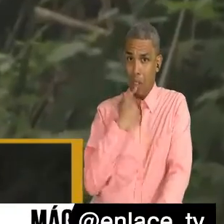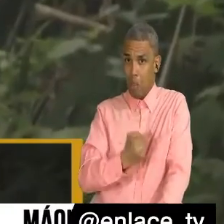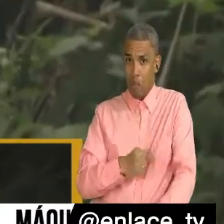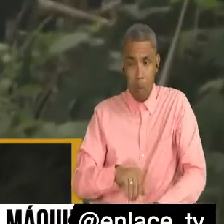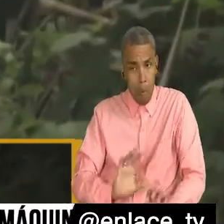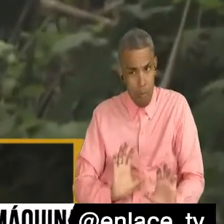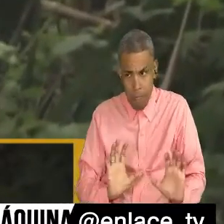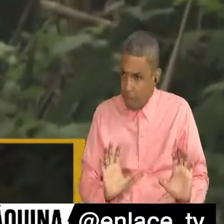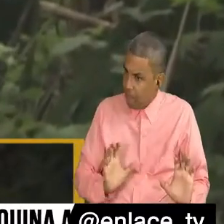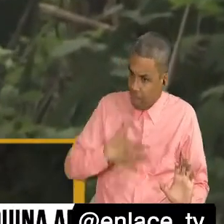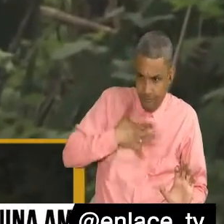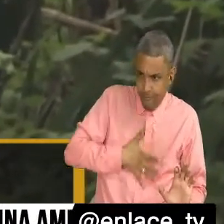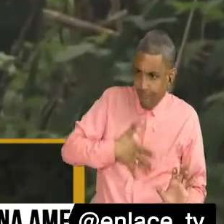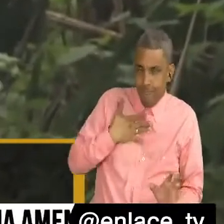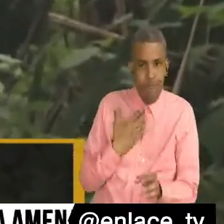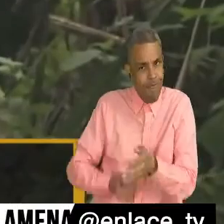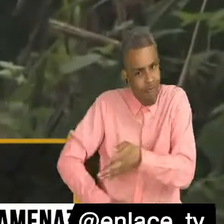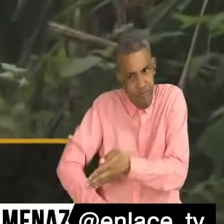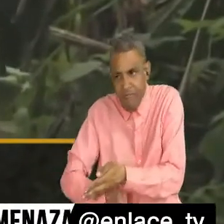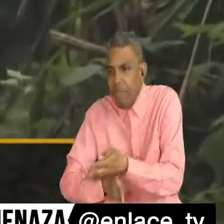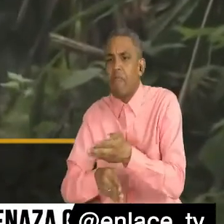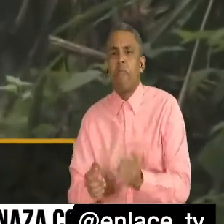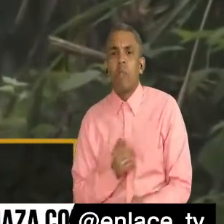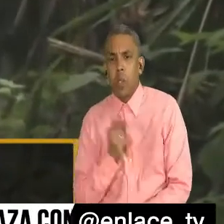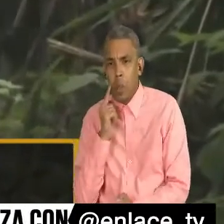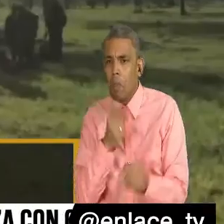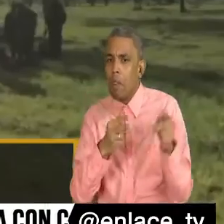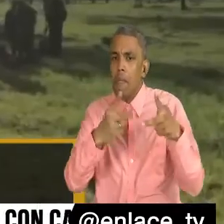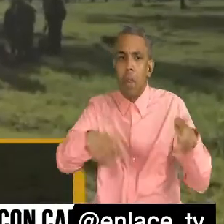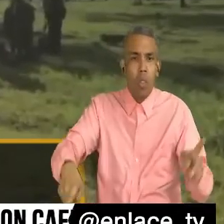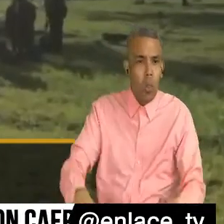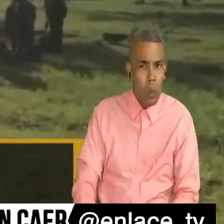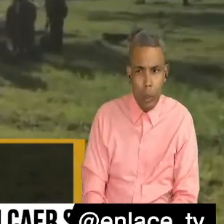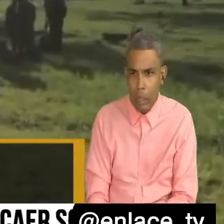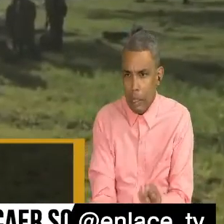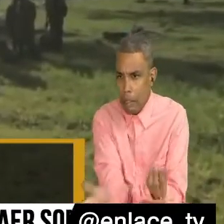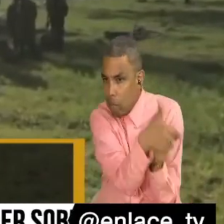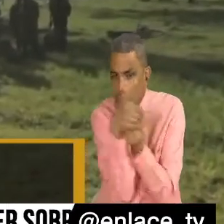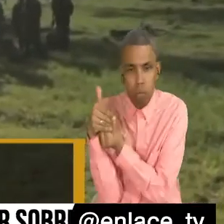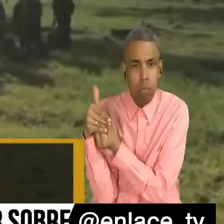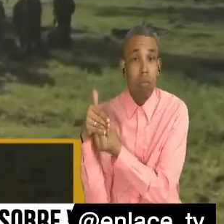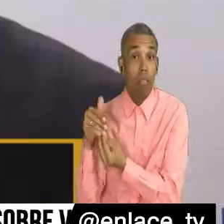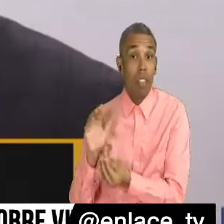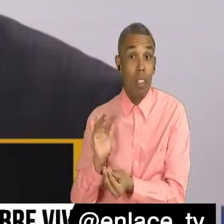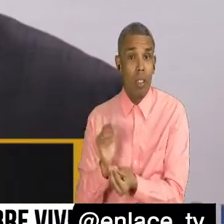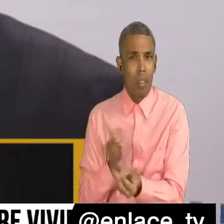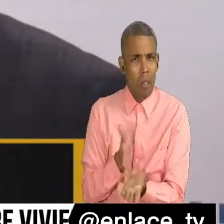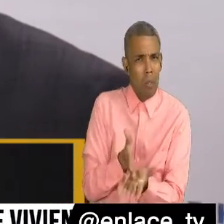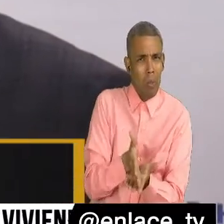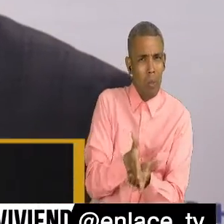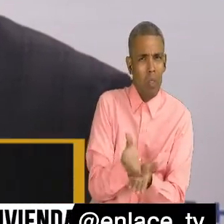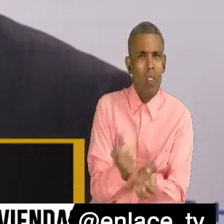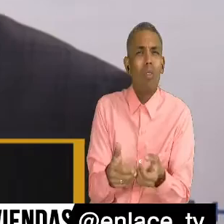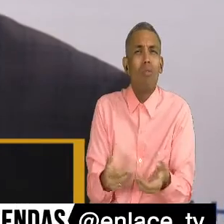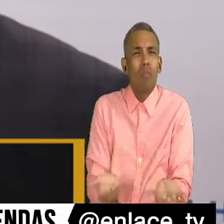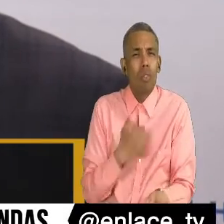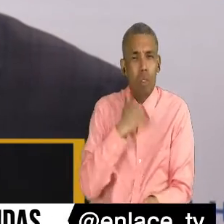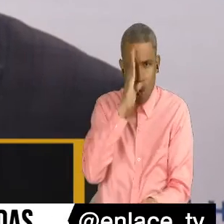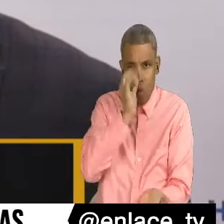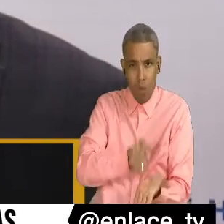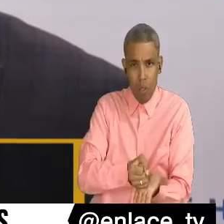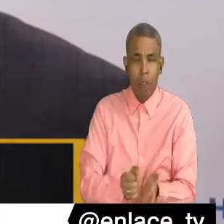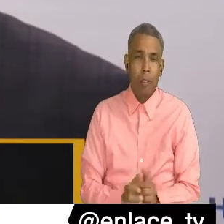la Organización de las Naciones Unidas y la Iglesia Católica se pronunciaron. Es la llamada a las dos partes para tomar